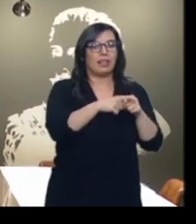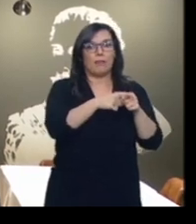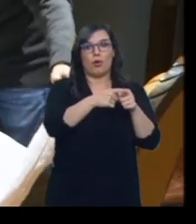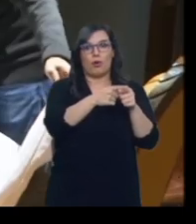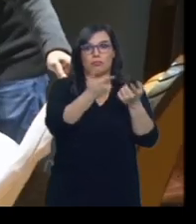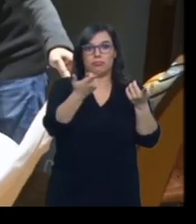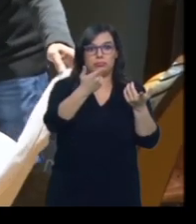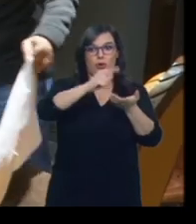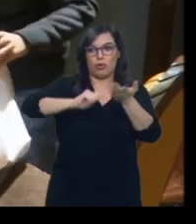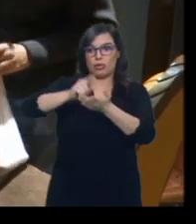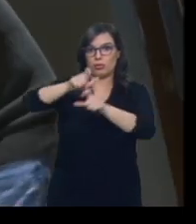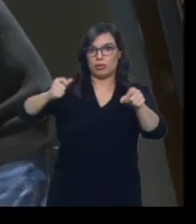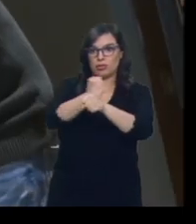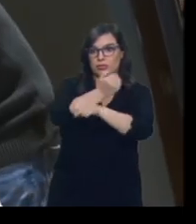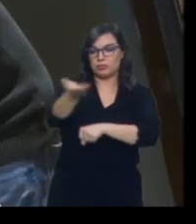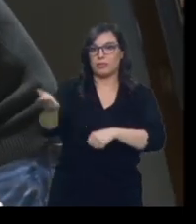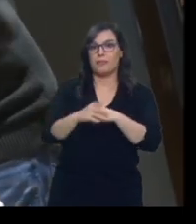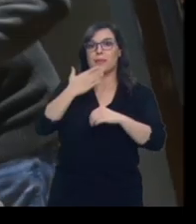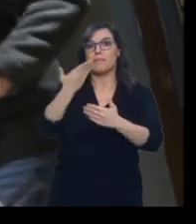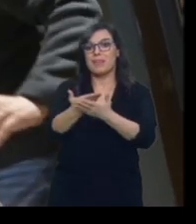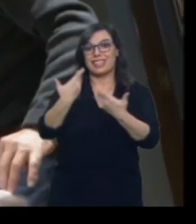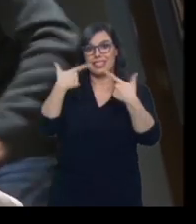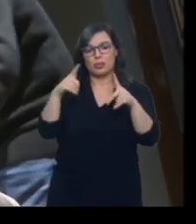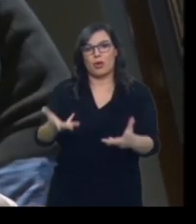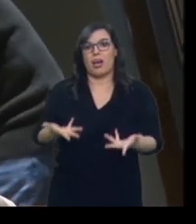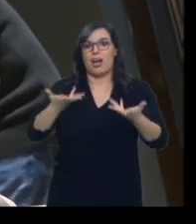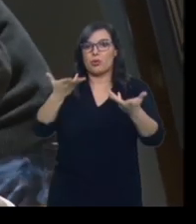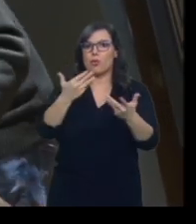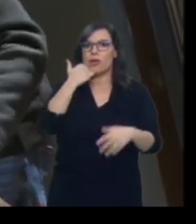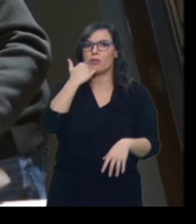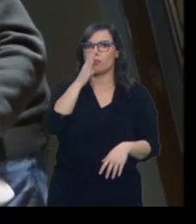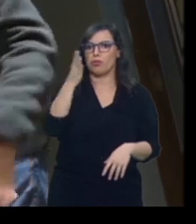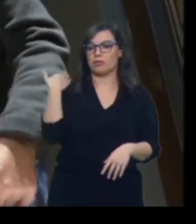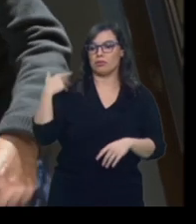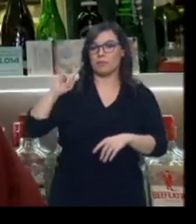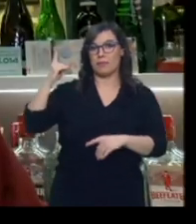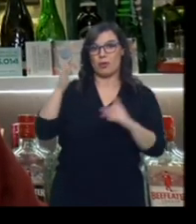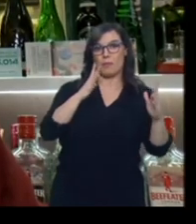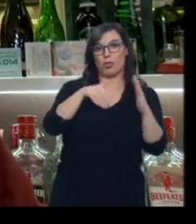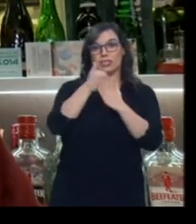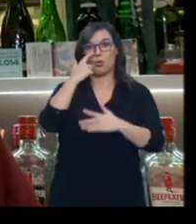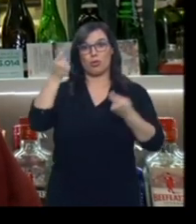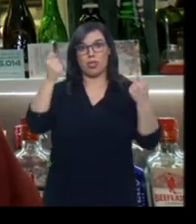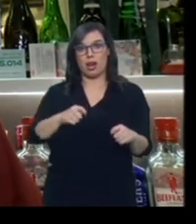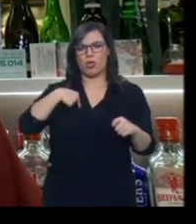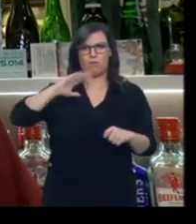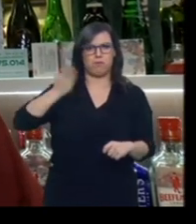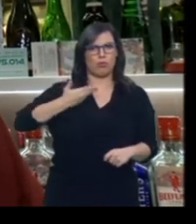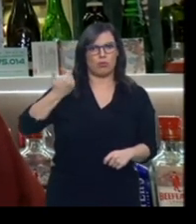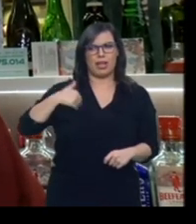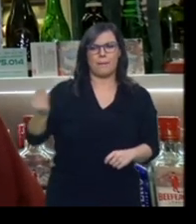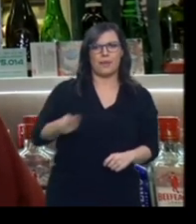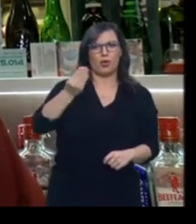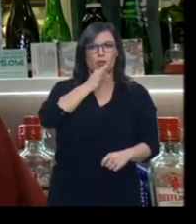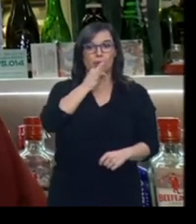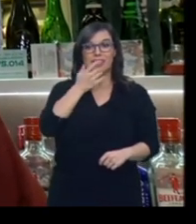veremos lo que hacemos. Y piden auxilio para el sector ya maltrecho por los cierres del primer confinamiento. Nos ponen como la otra vez 3 meses,